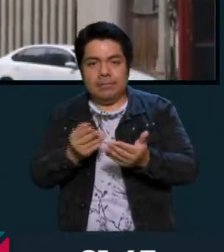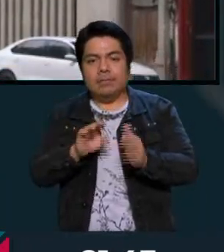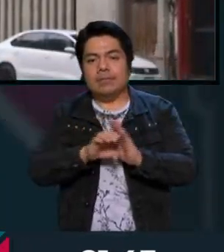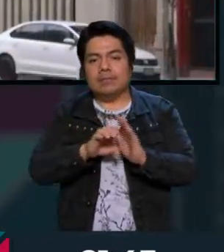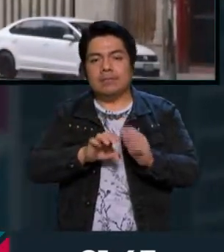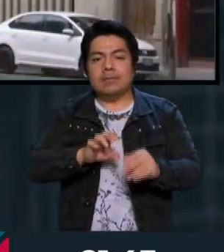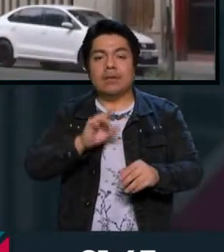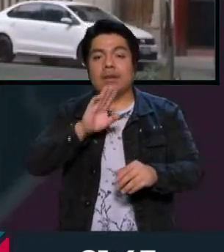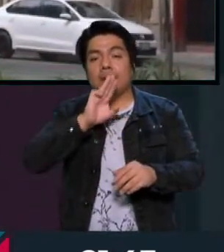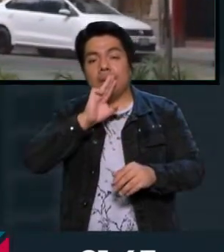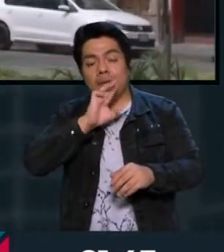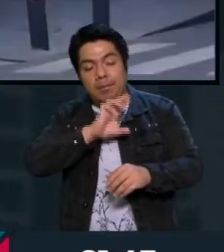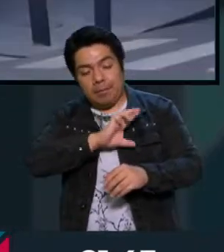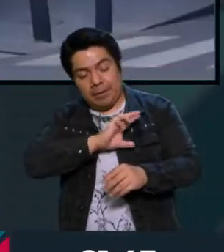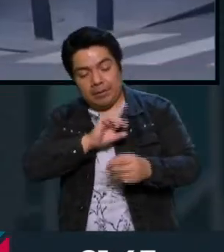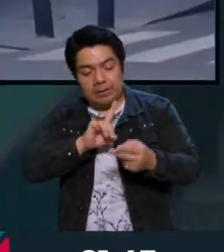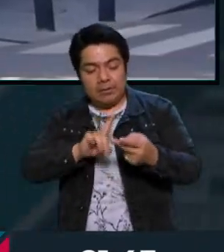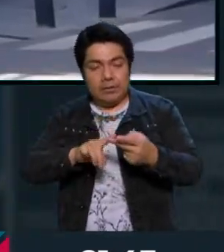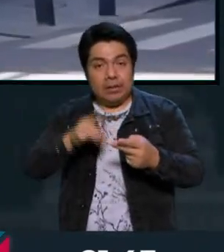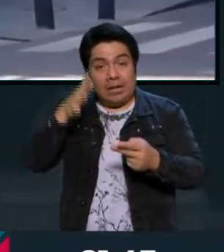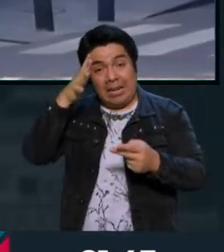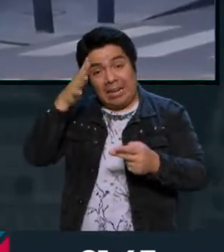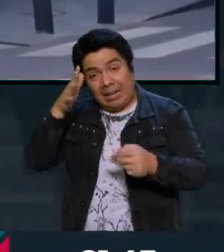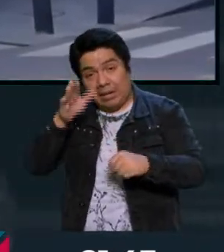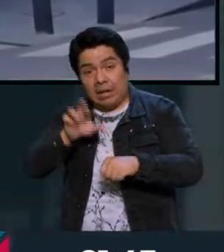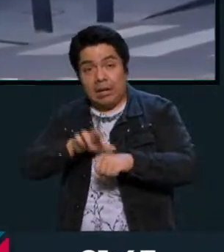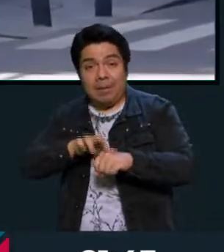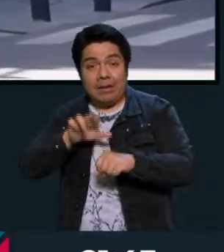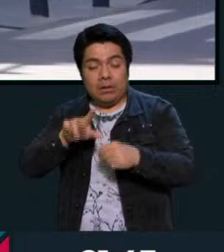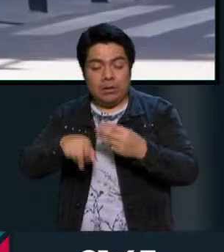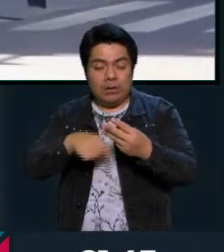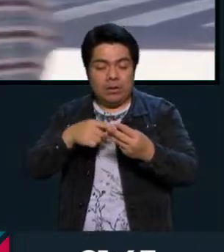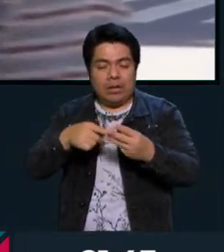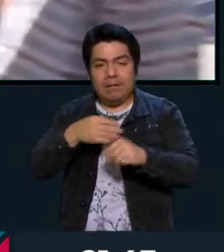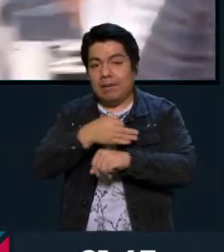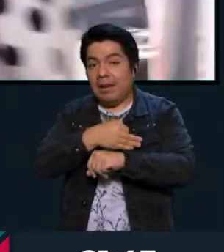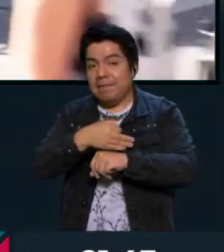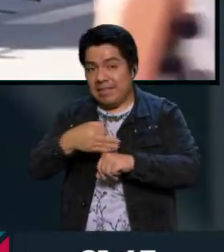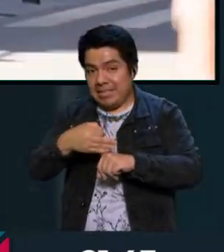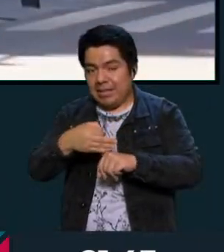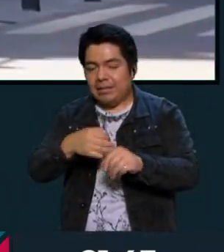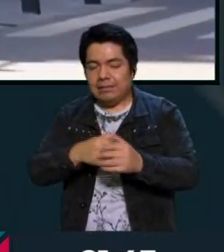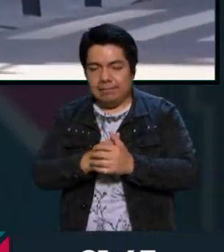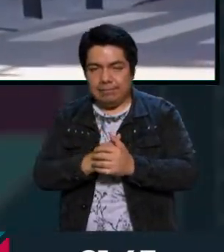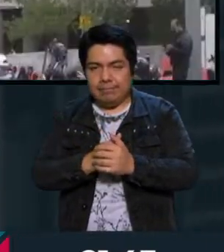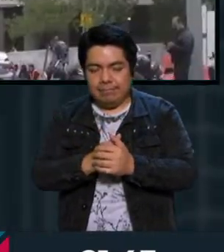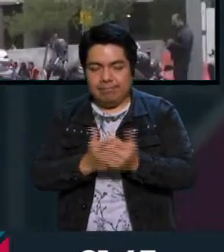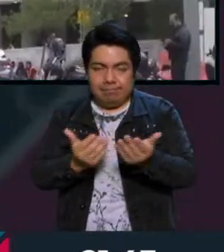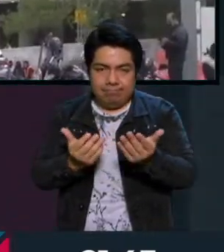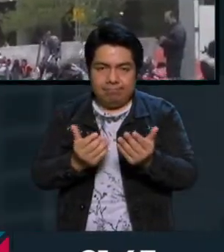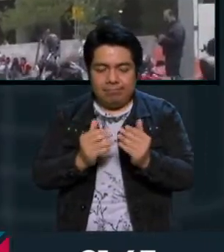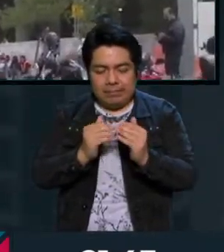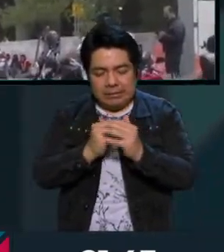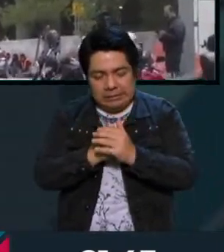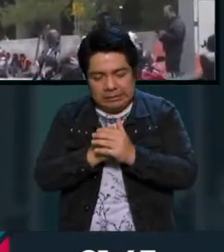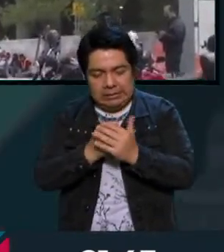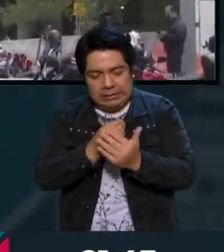solteras, a adultos mayores, a familias que lo necesitan. Con eso estamos conteniendo o